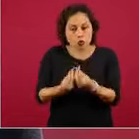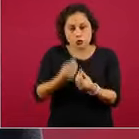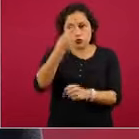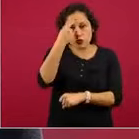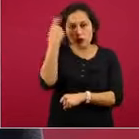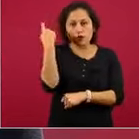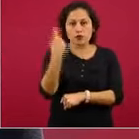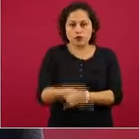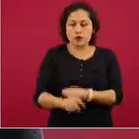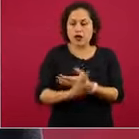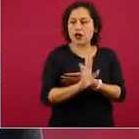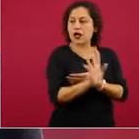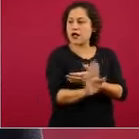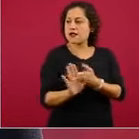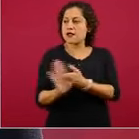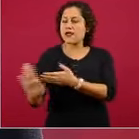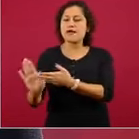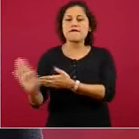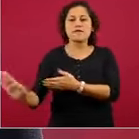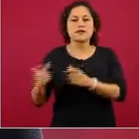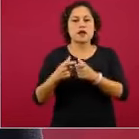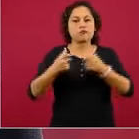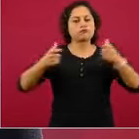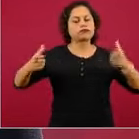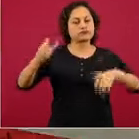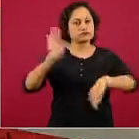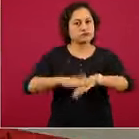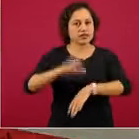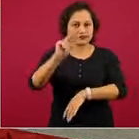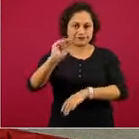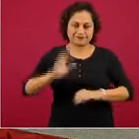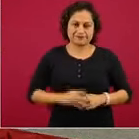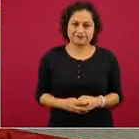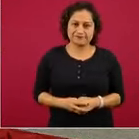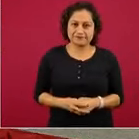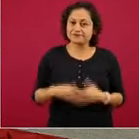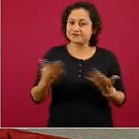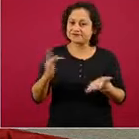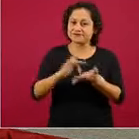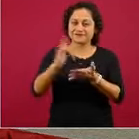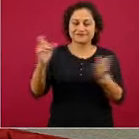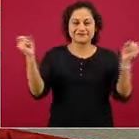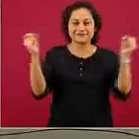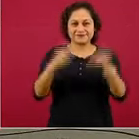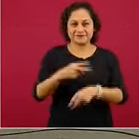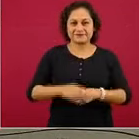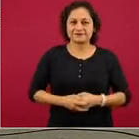podemos tener de la epidemia de COVID-19 en México. Muchas gracias, nos vemos.